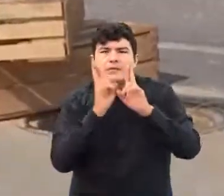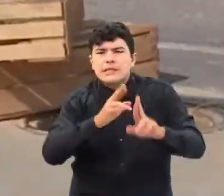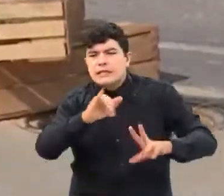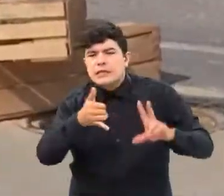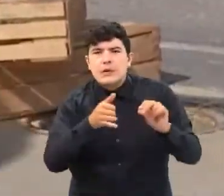educativas